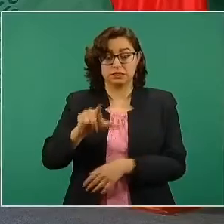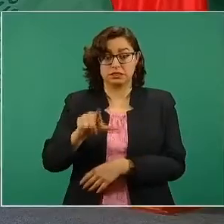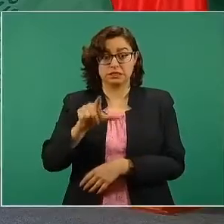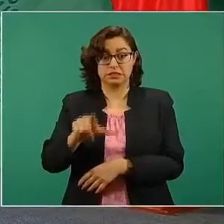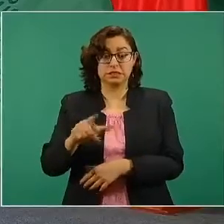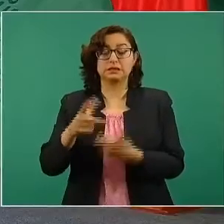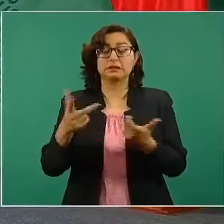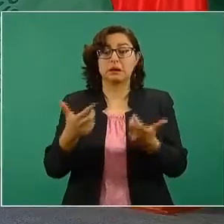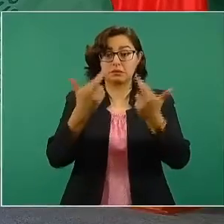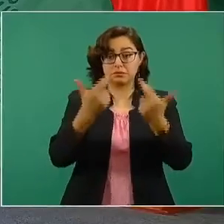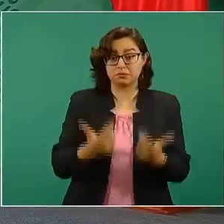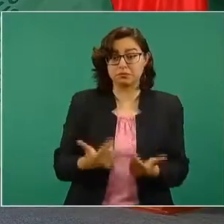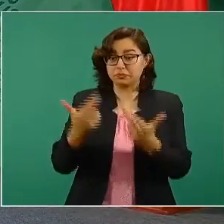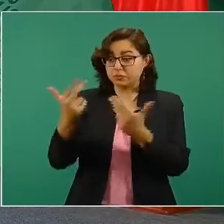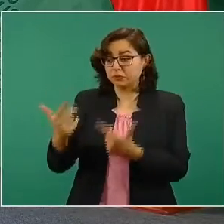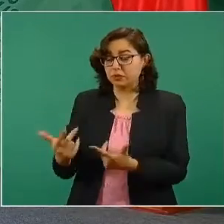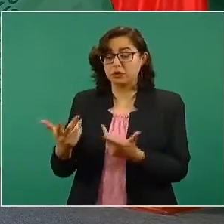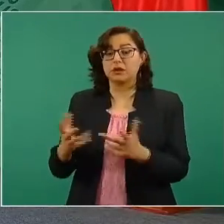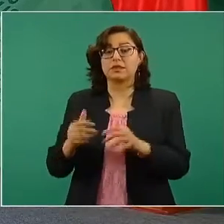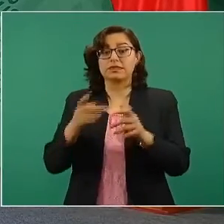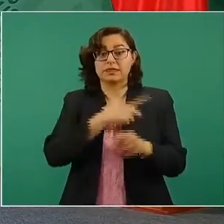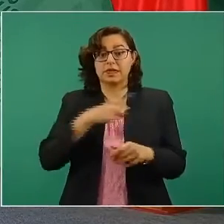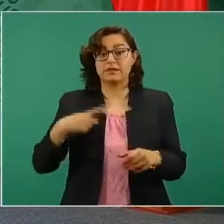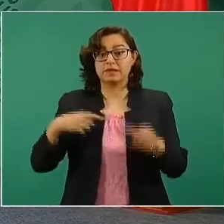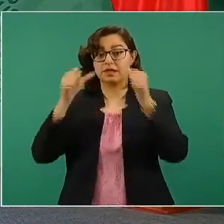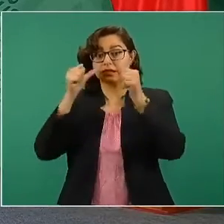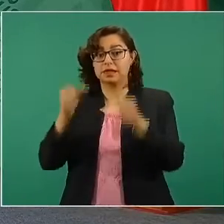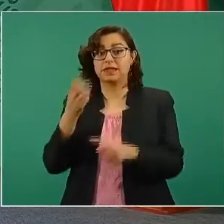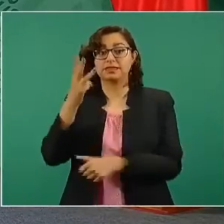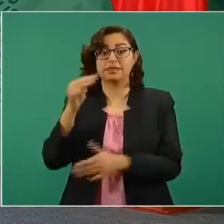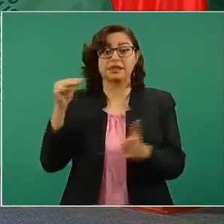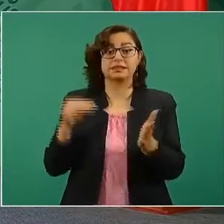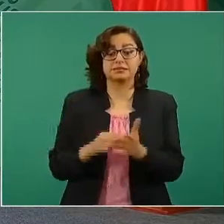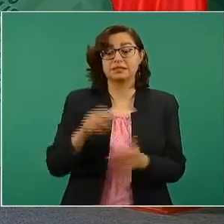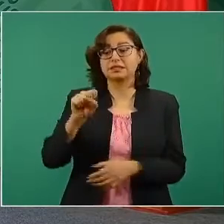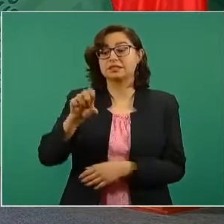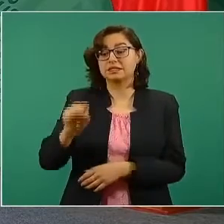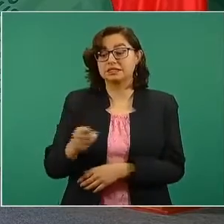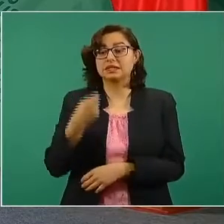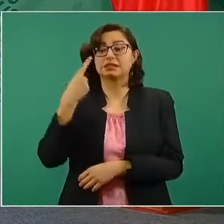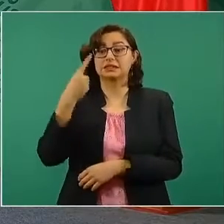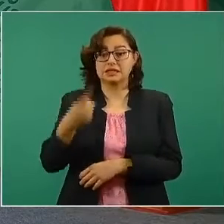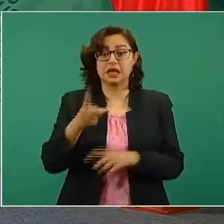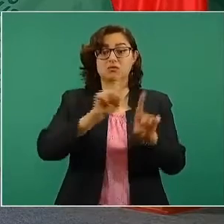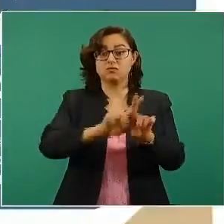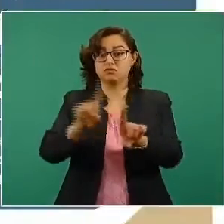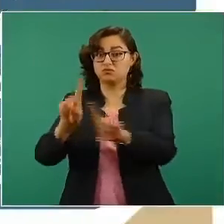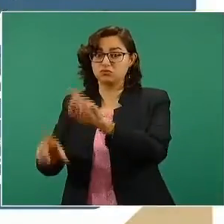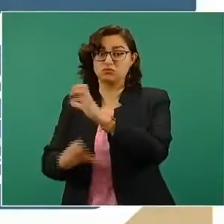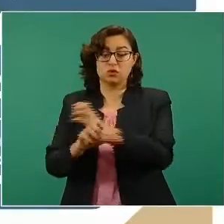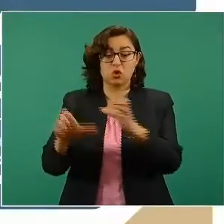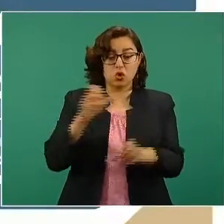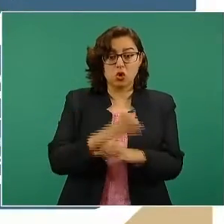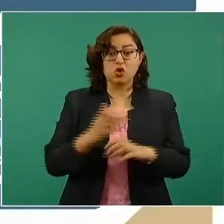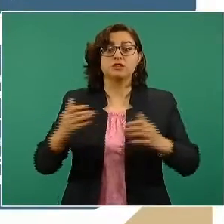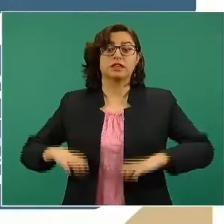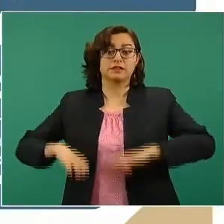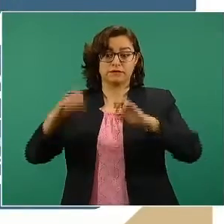el universo de atención son 3,061 bienes, muebles e inmuebles.